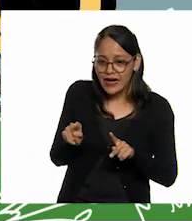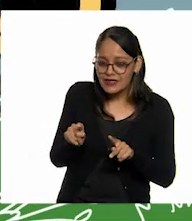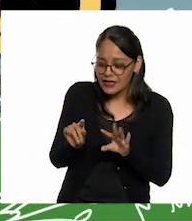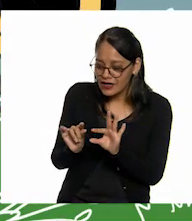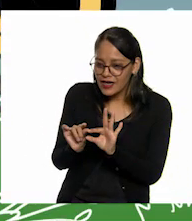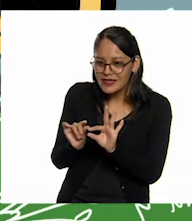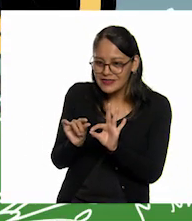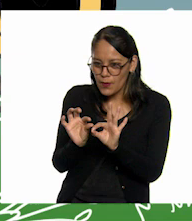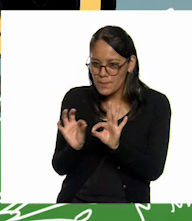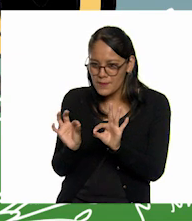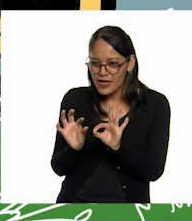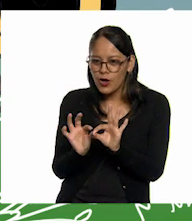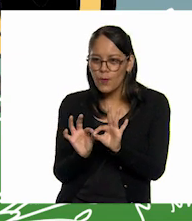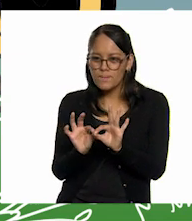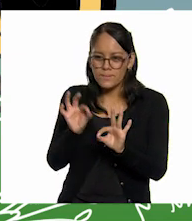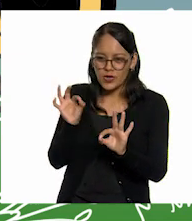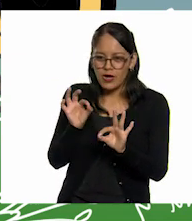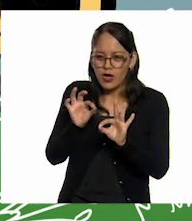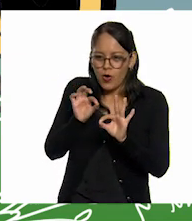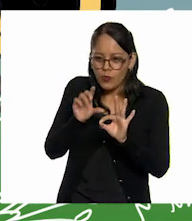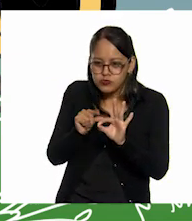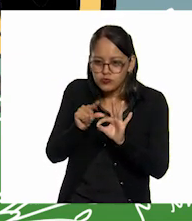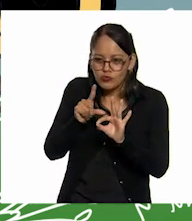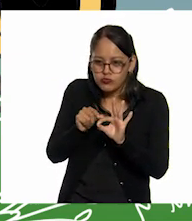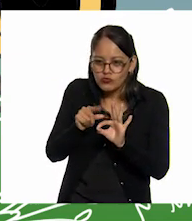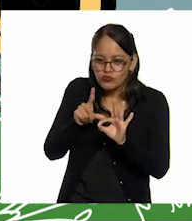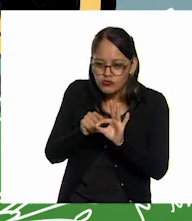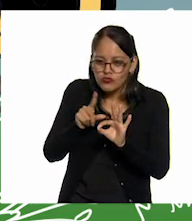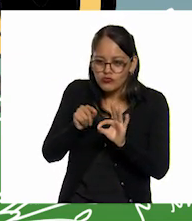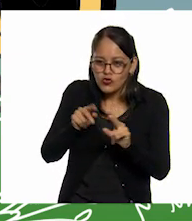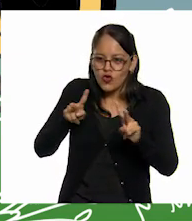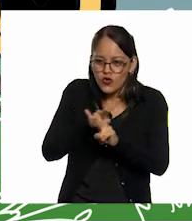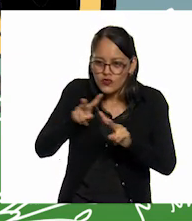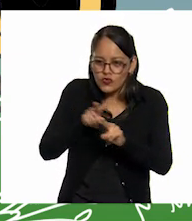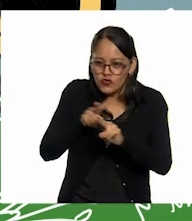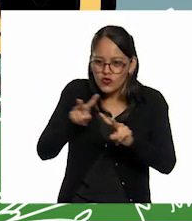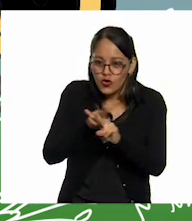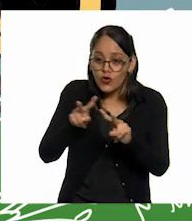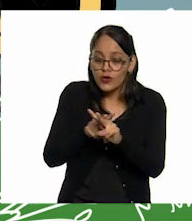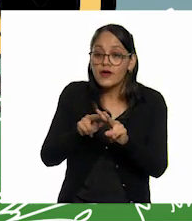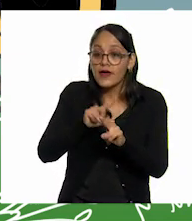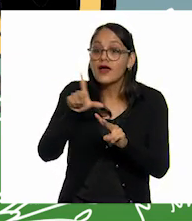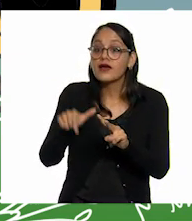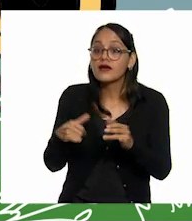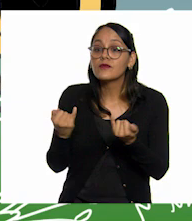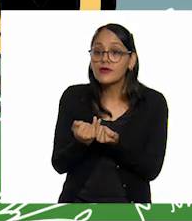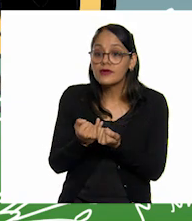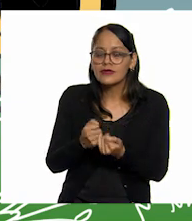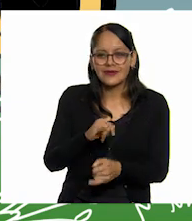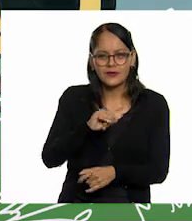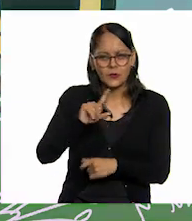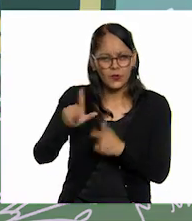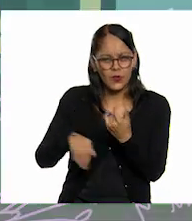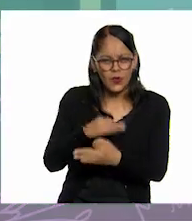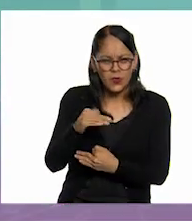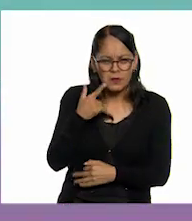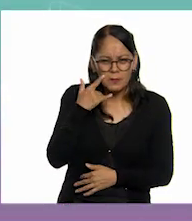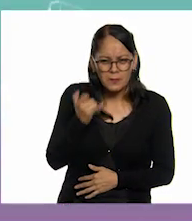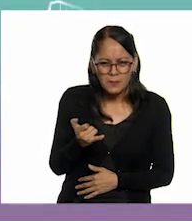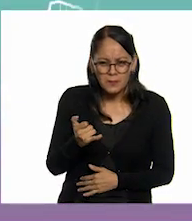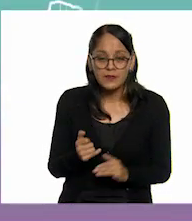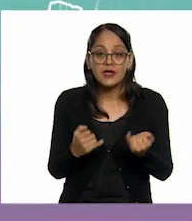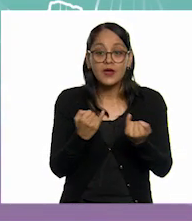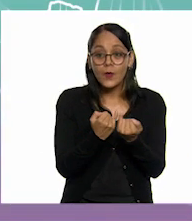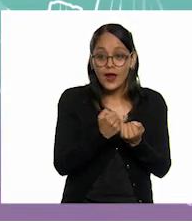tripita. Y la empezó a inflar, a inflar, a inflar, a inflar. Pasó entonces cosas muy raras. Las